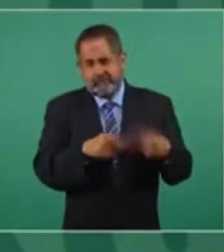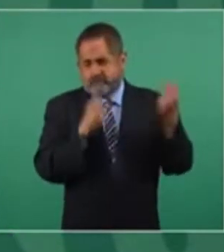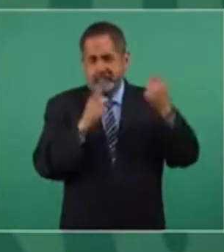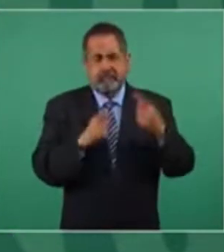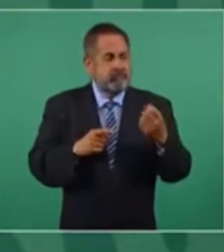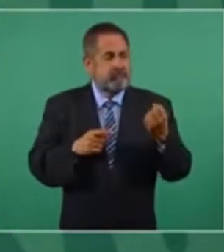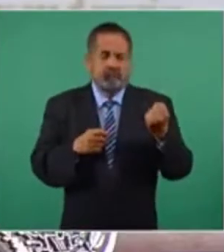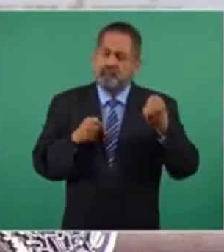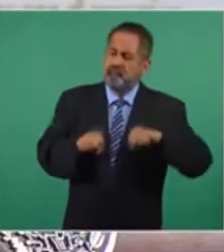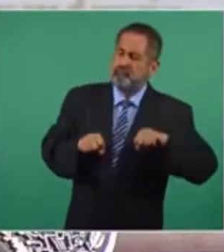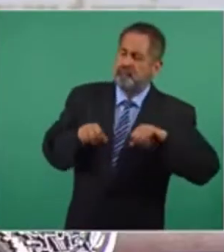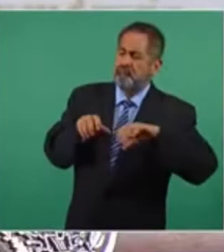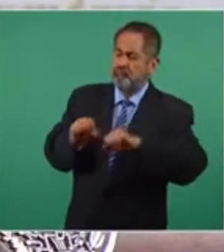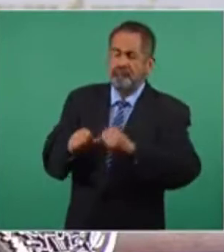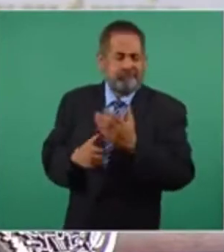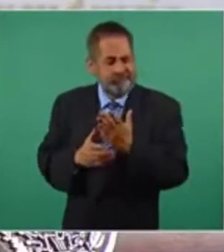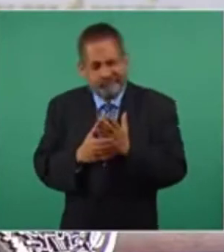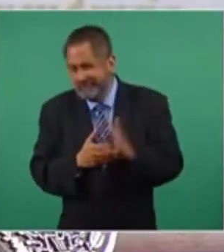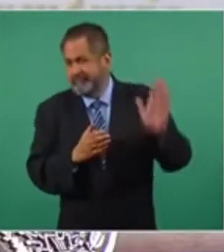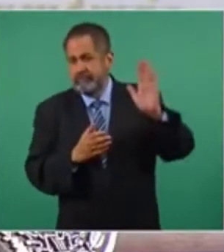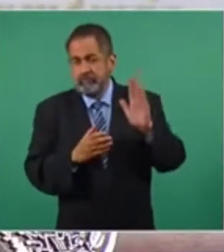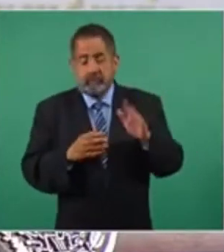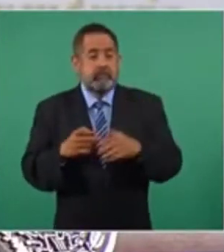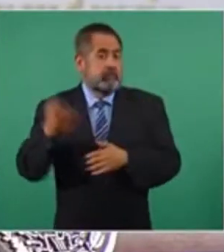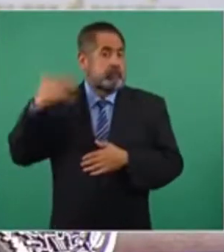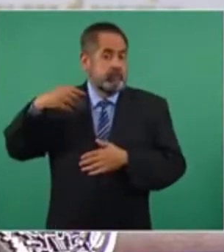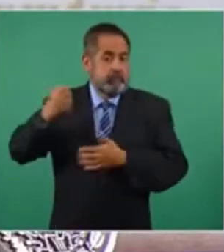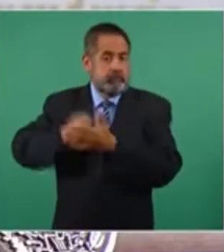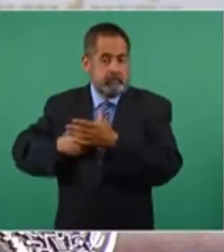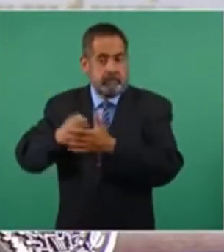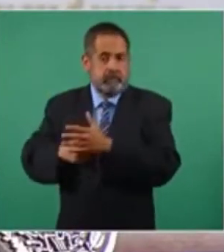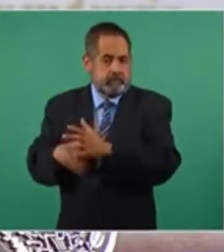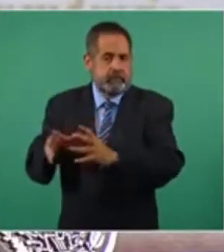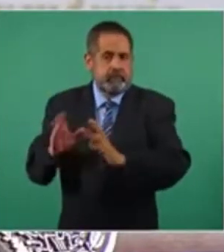el poder virreinal.